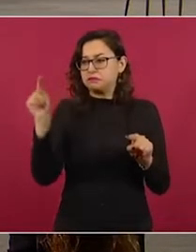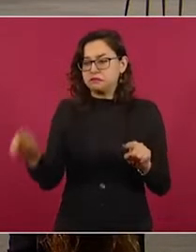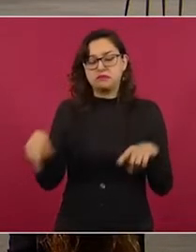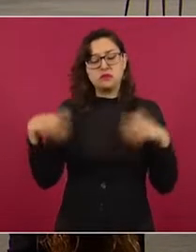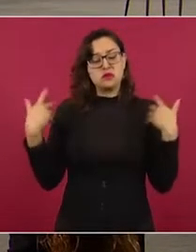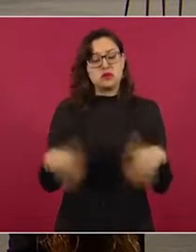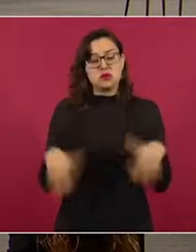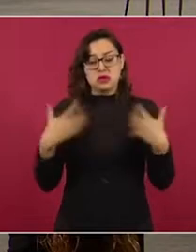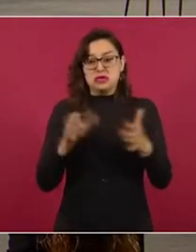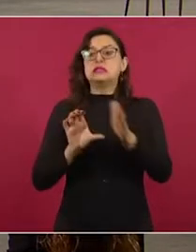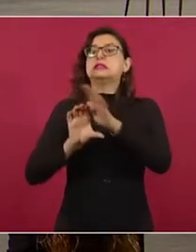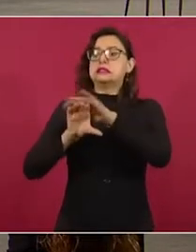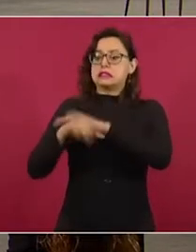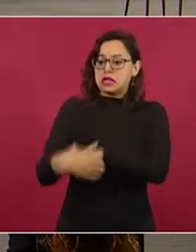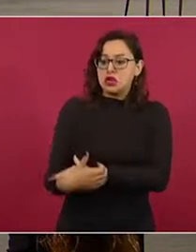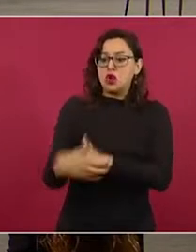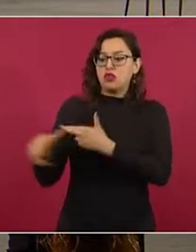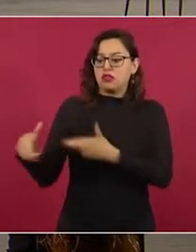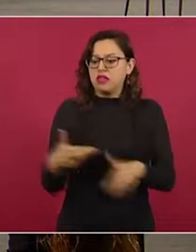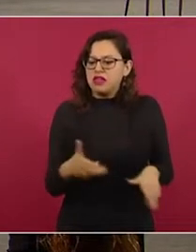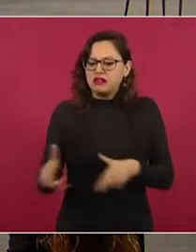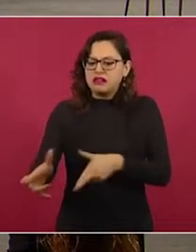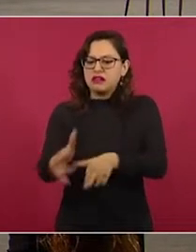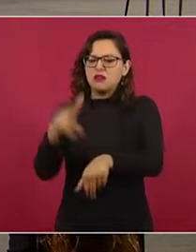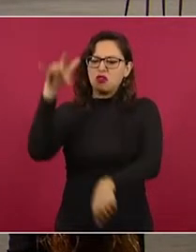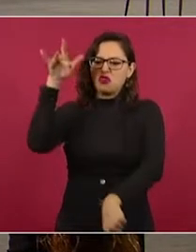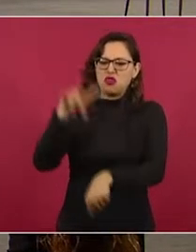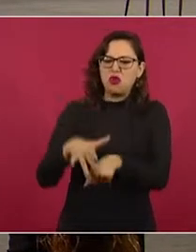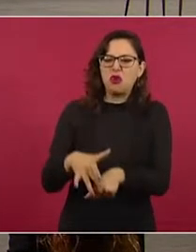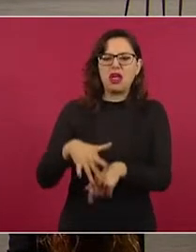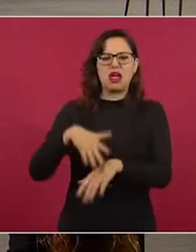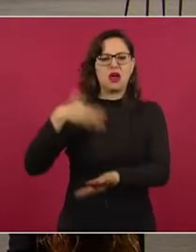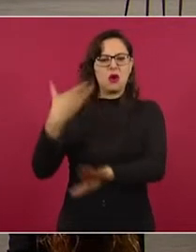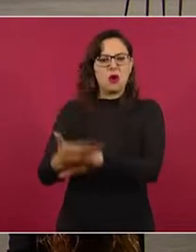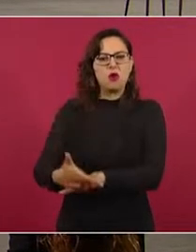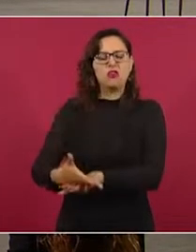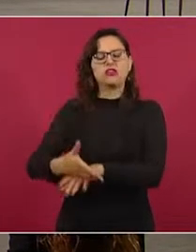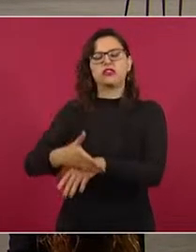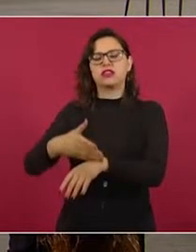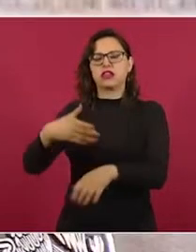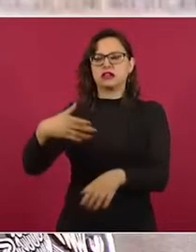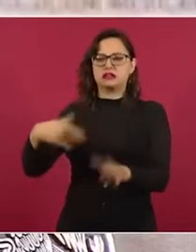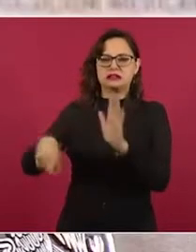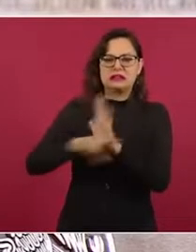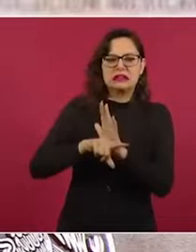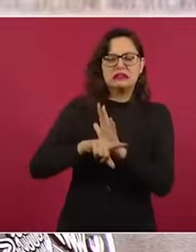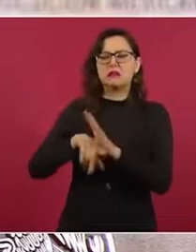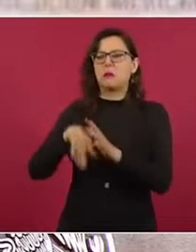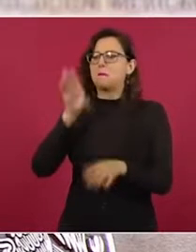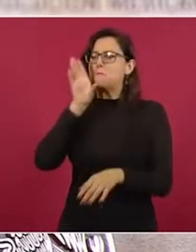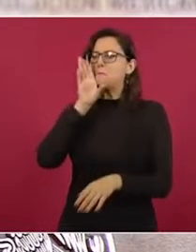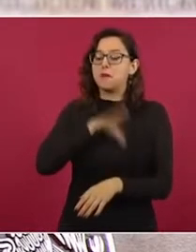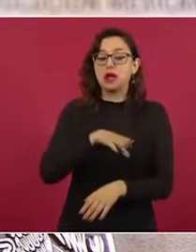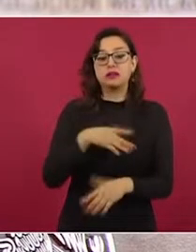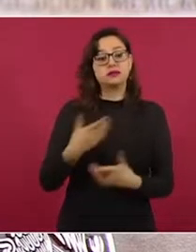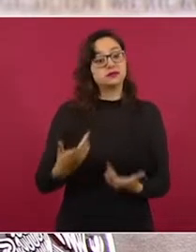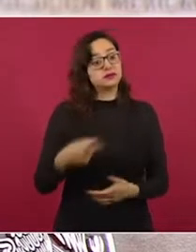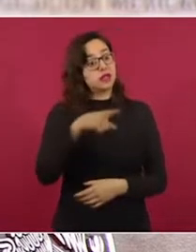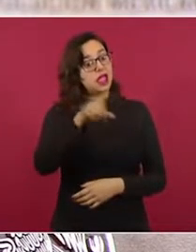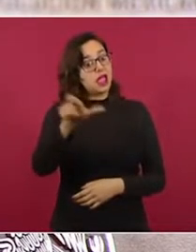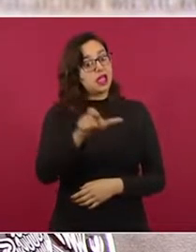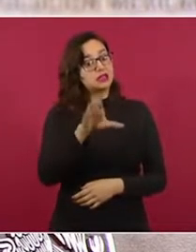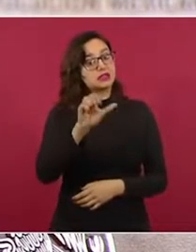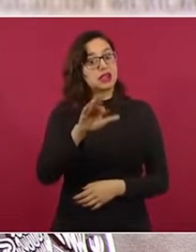negativa cenotes y ríos subterráneos. En particular, el grupo Xcaret está construyendo un nuevo desarrollo